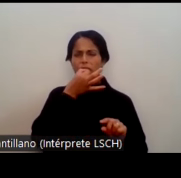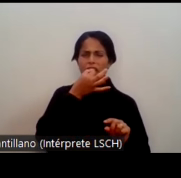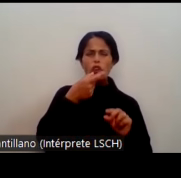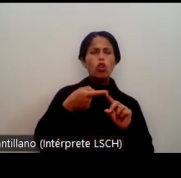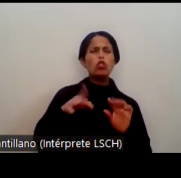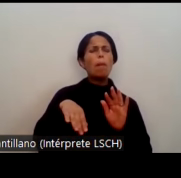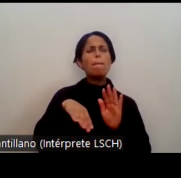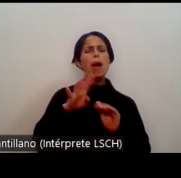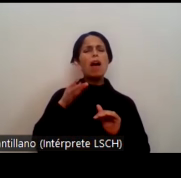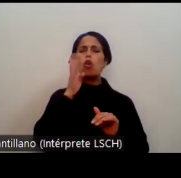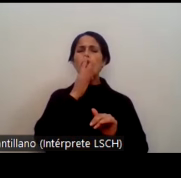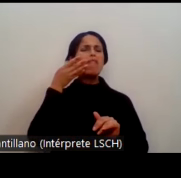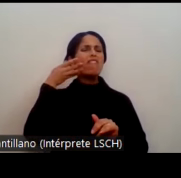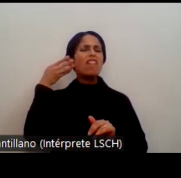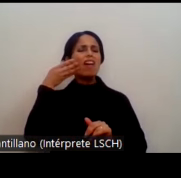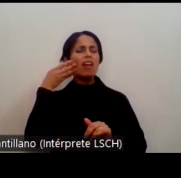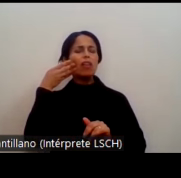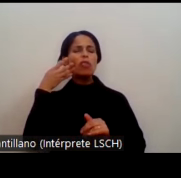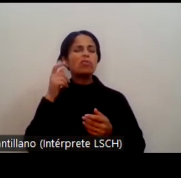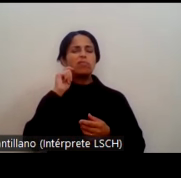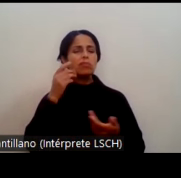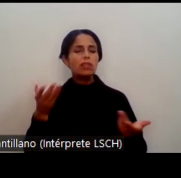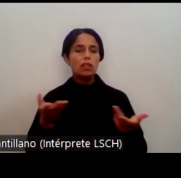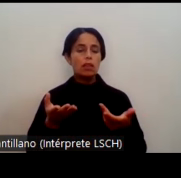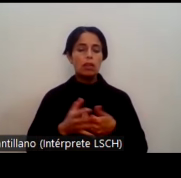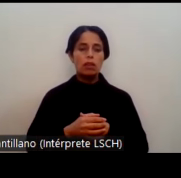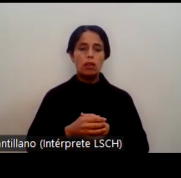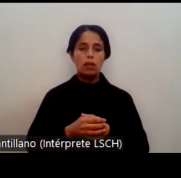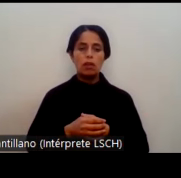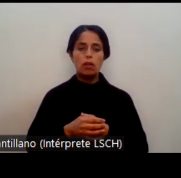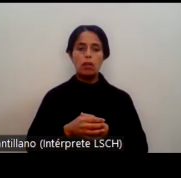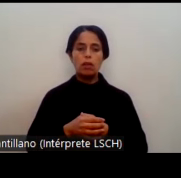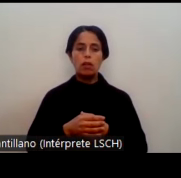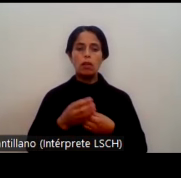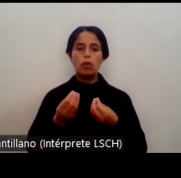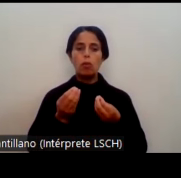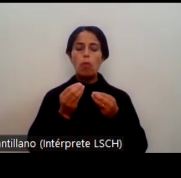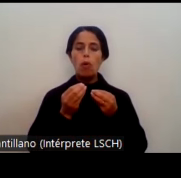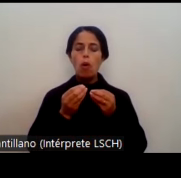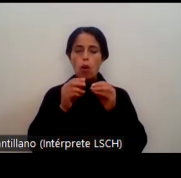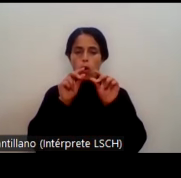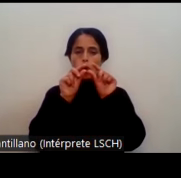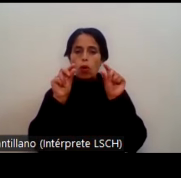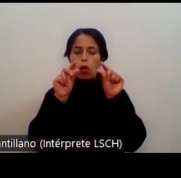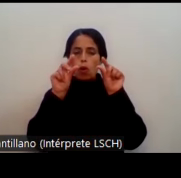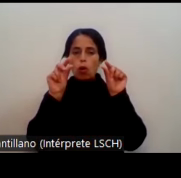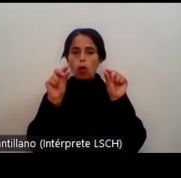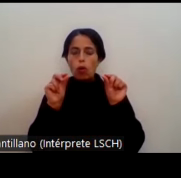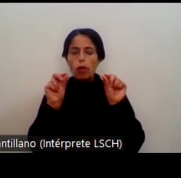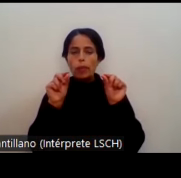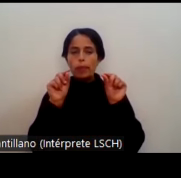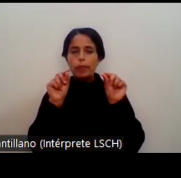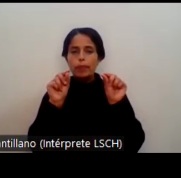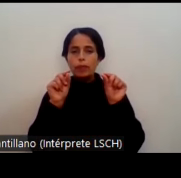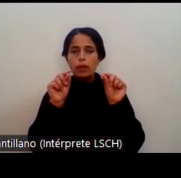blanquecinos, por lo general son como incrustación, son bloques